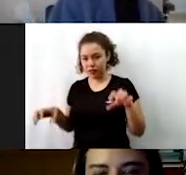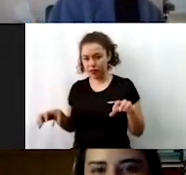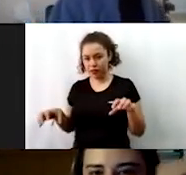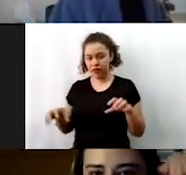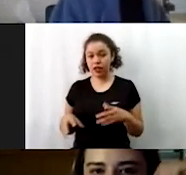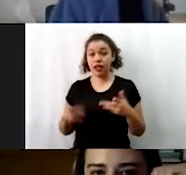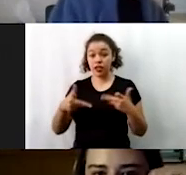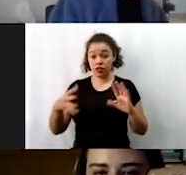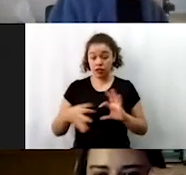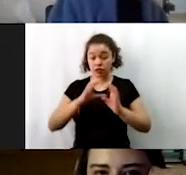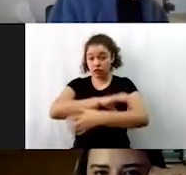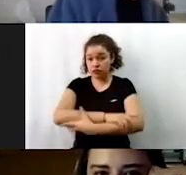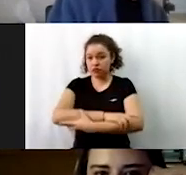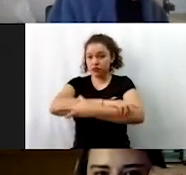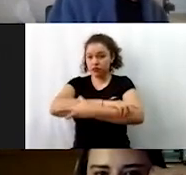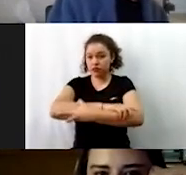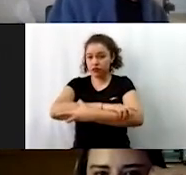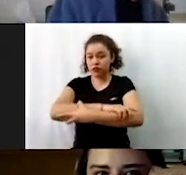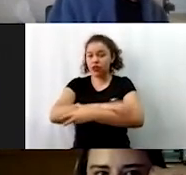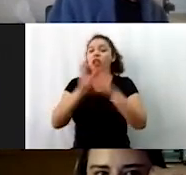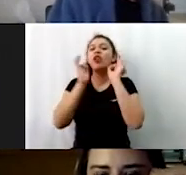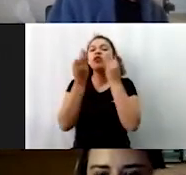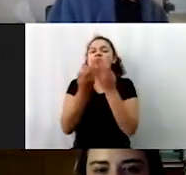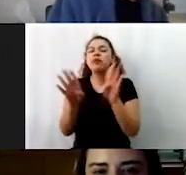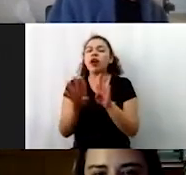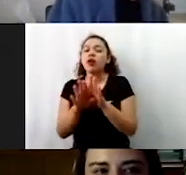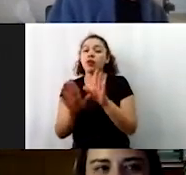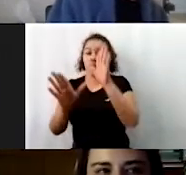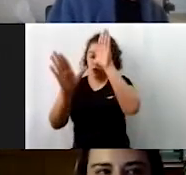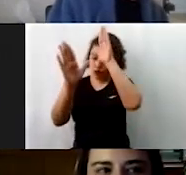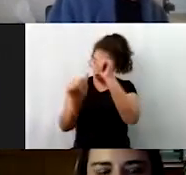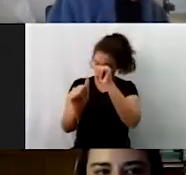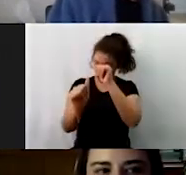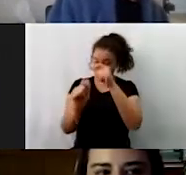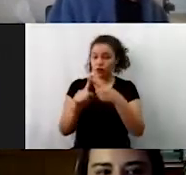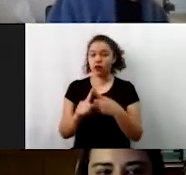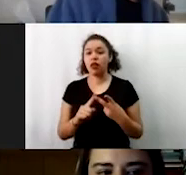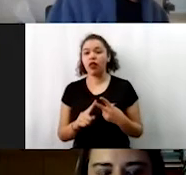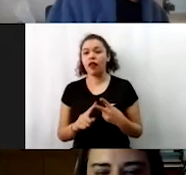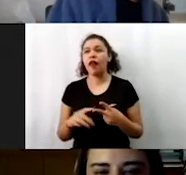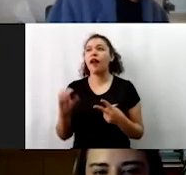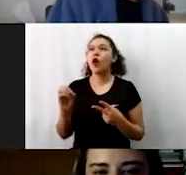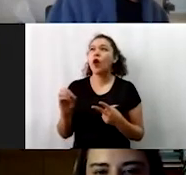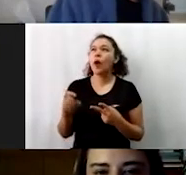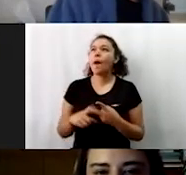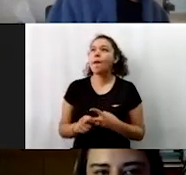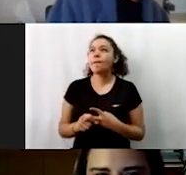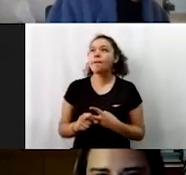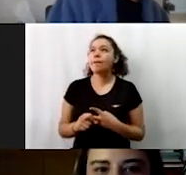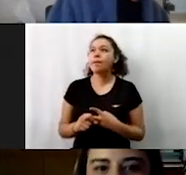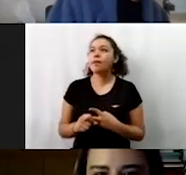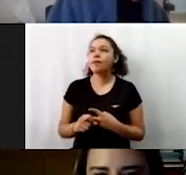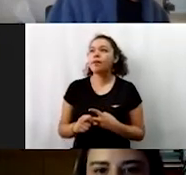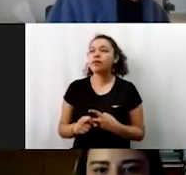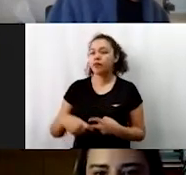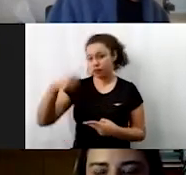pueden hacerse mediante algún convenio o pueden ser como el Pacto por la Primera Infancia, que